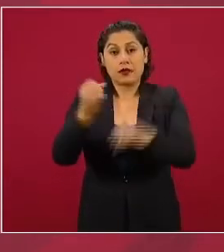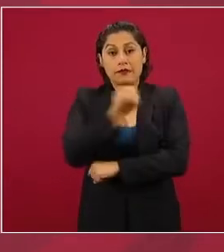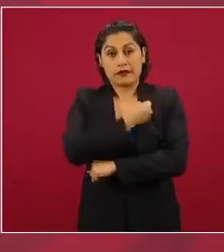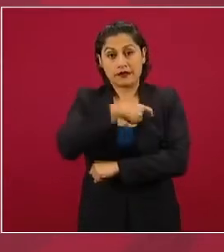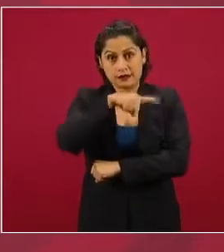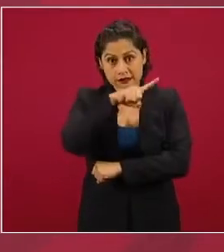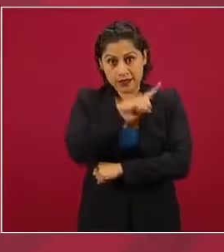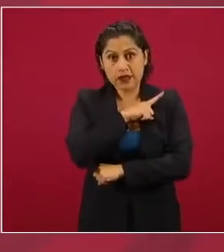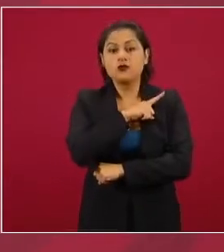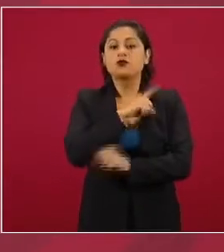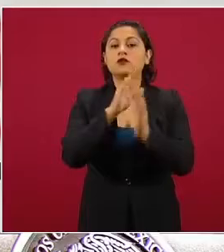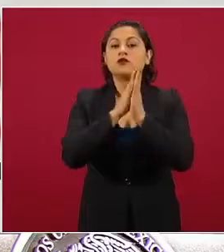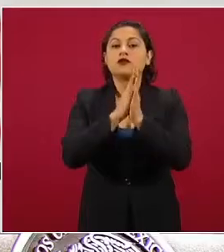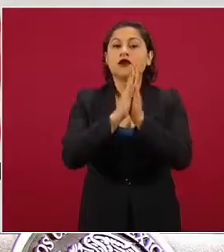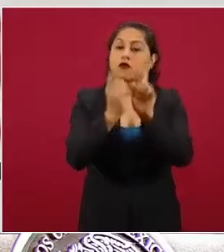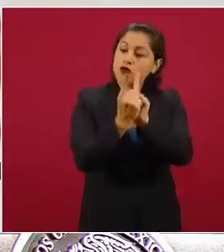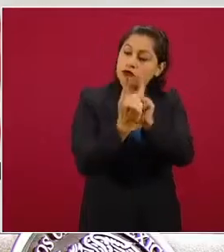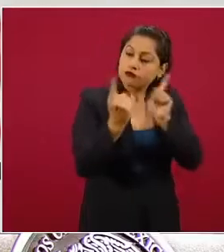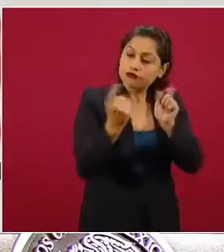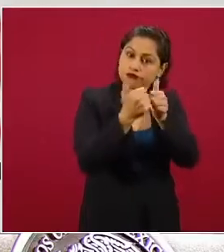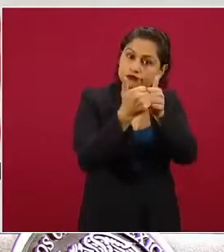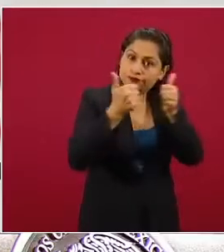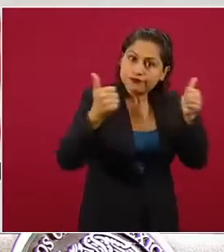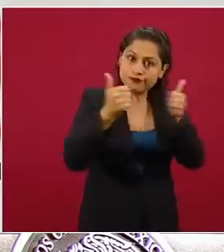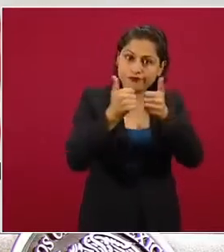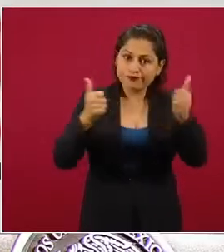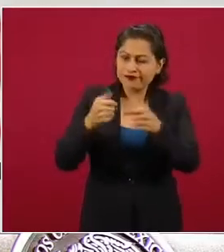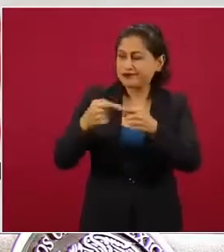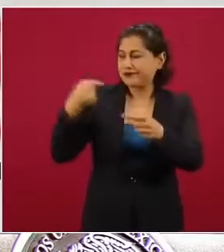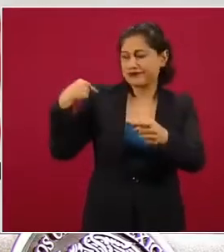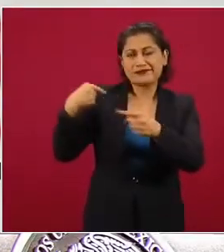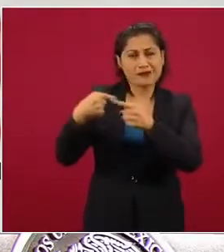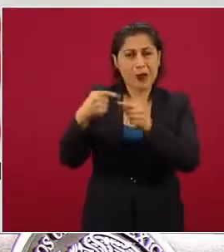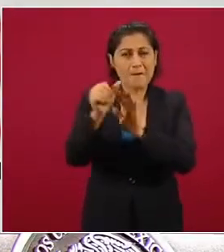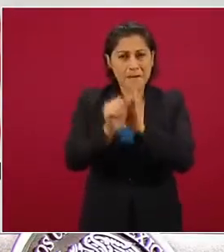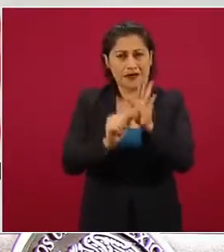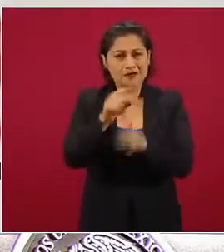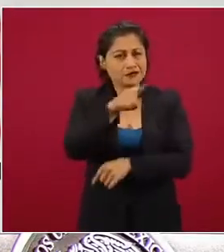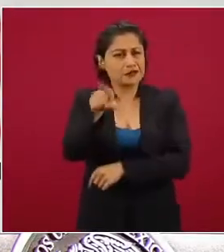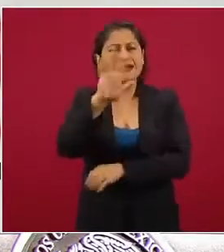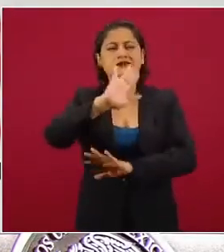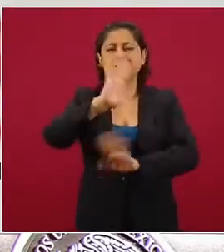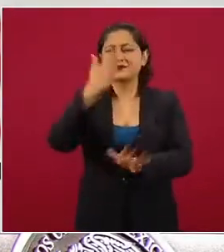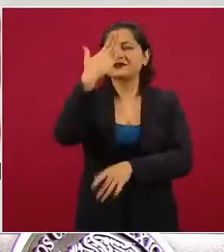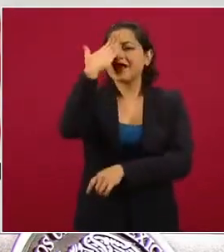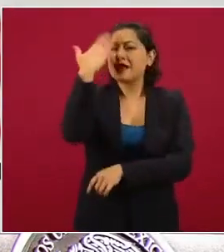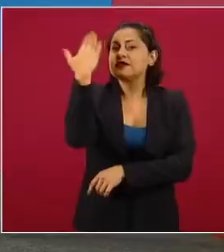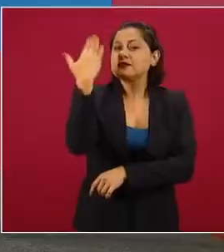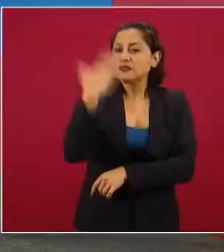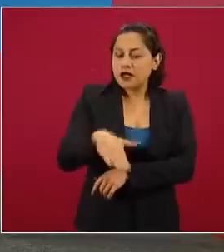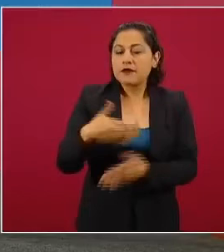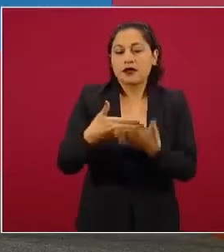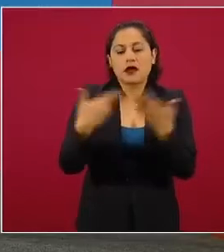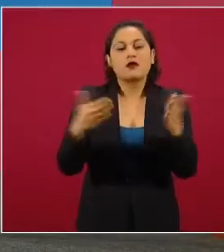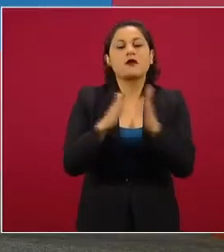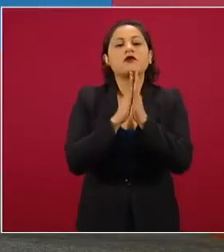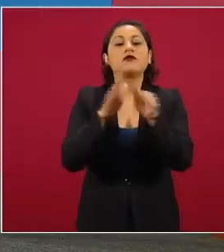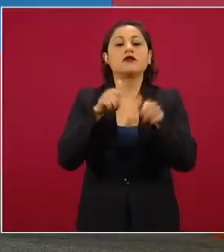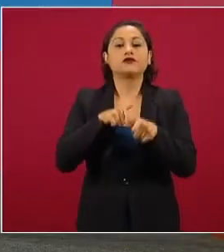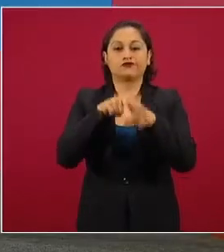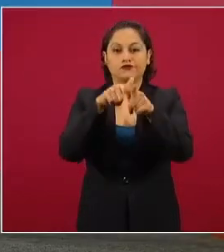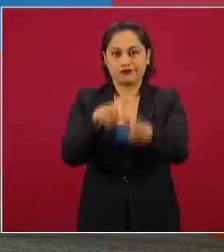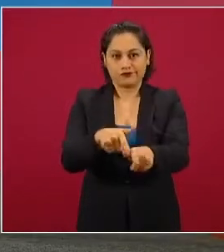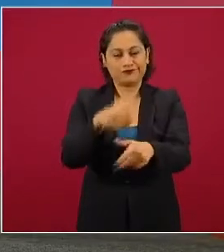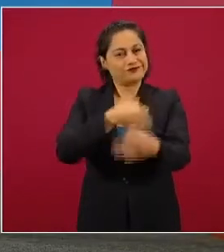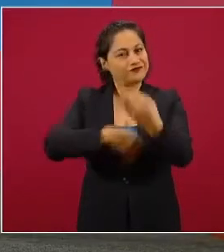físico, todo lo que hemos aprendido en estos meses y que desde luego son para que todos lo sigamos. Y son,